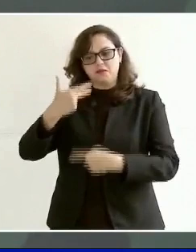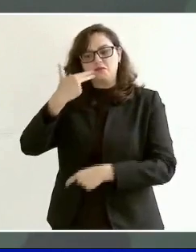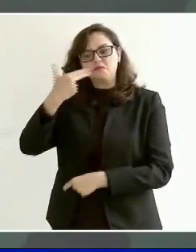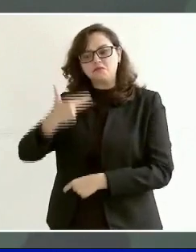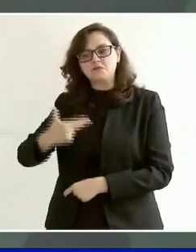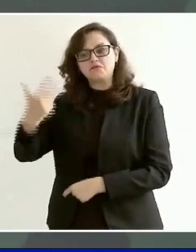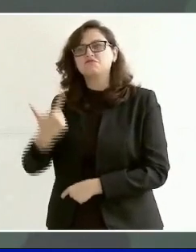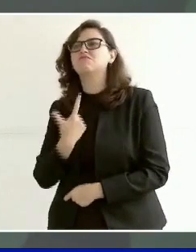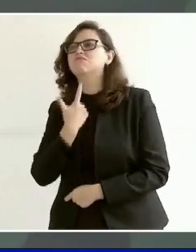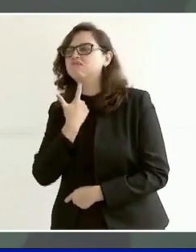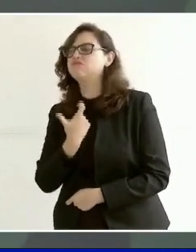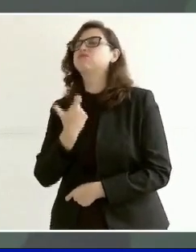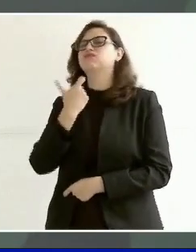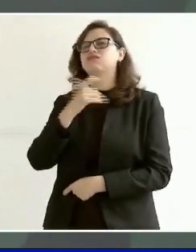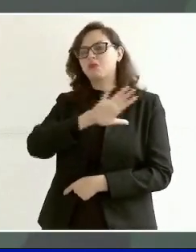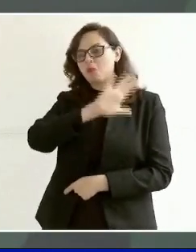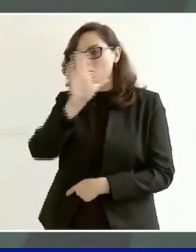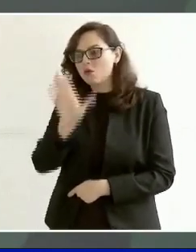Cayó herido